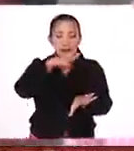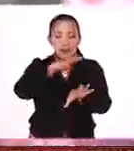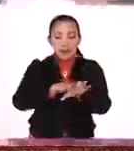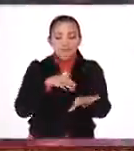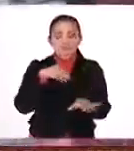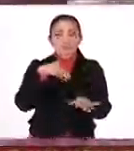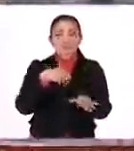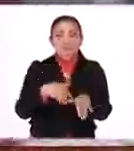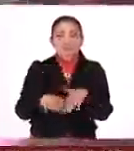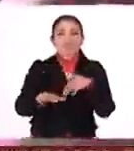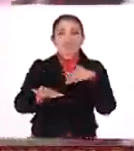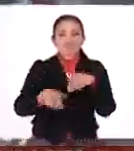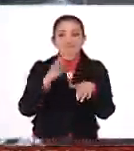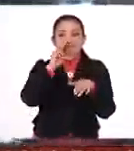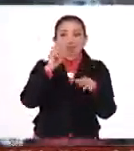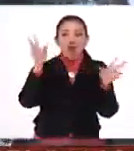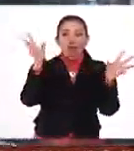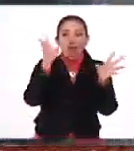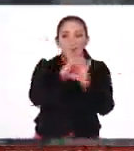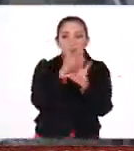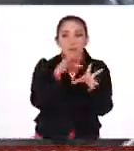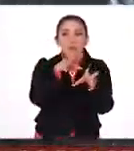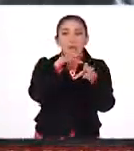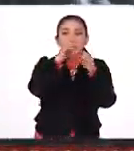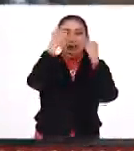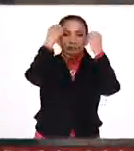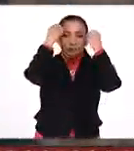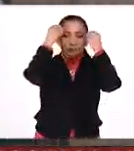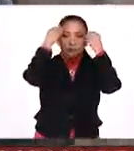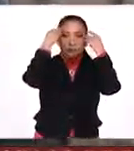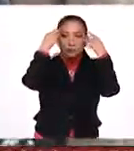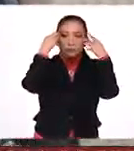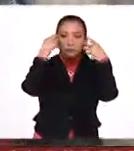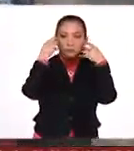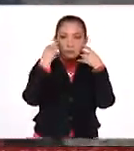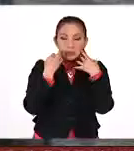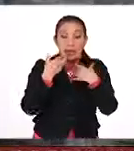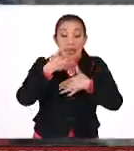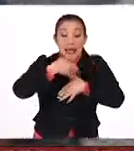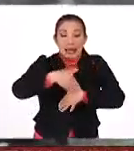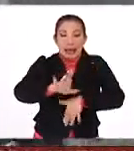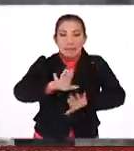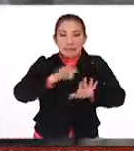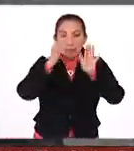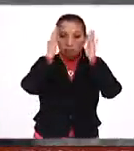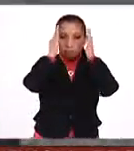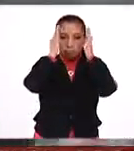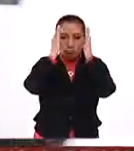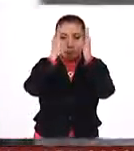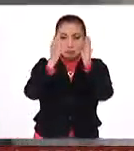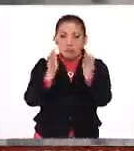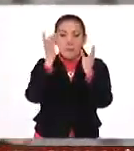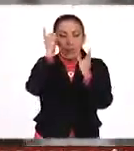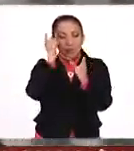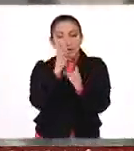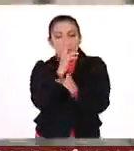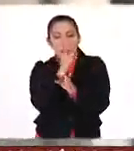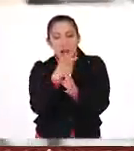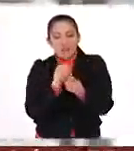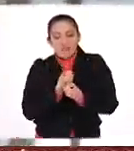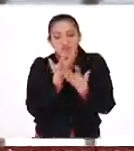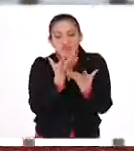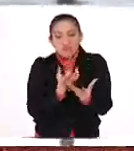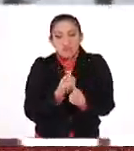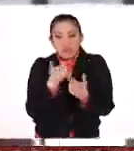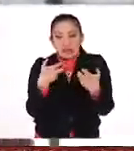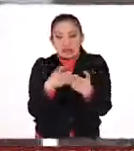paso que das y observa tu respiración y el sudor que se genera caminar en conciencia te va a ayudar a dormir mejor ya liberar